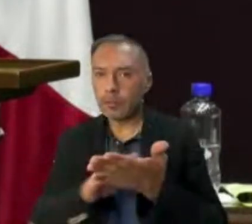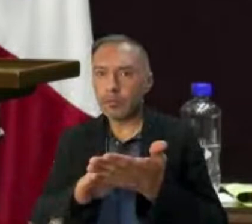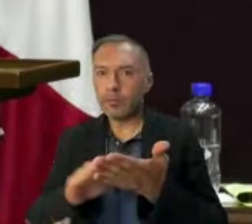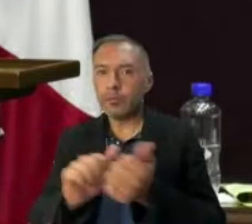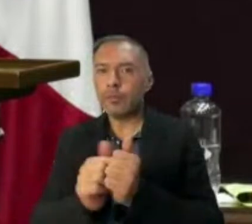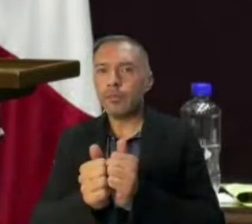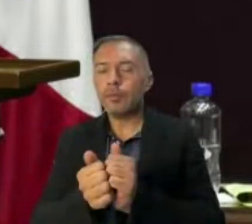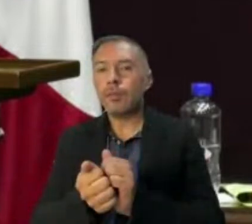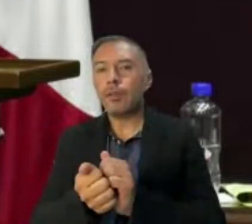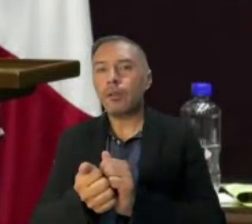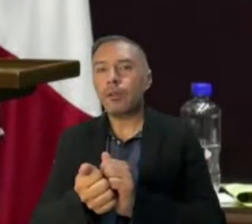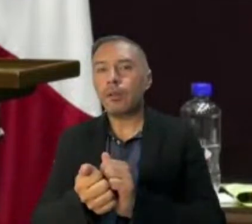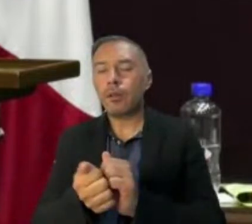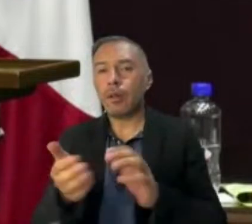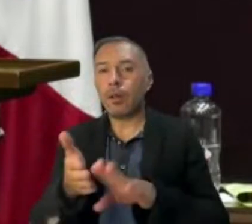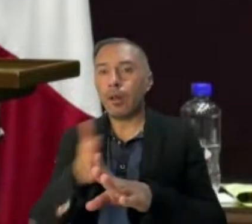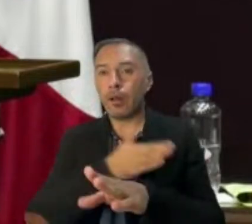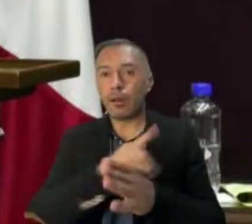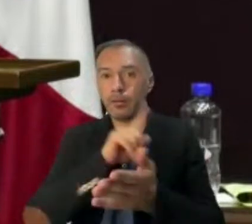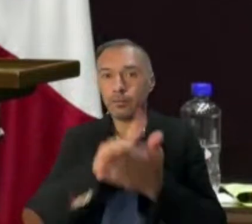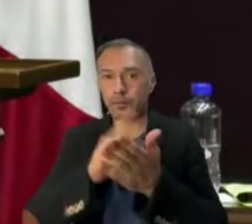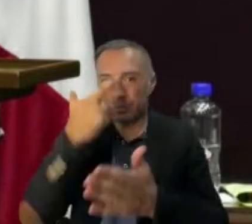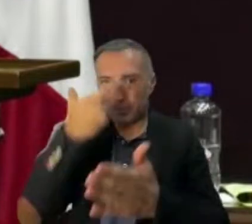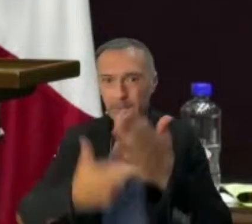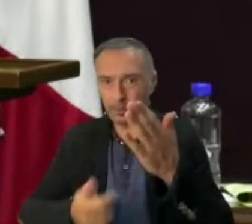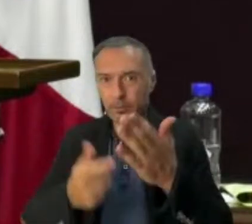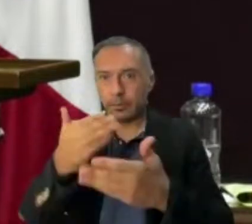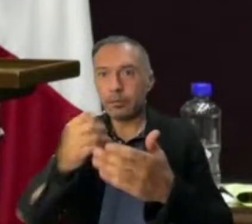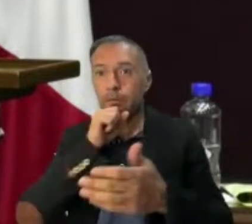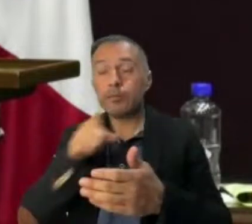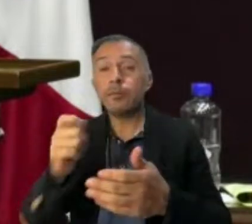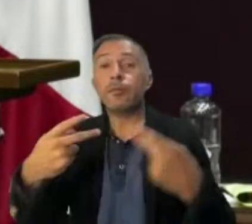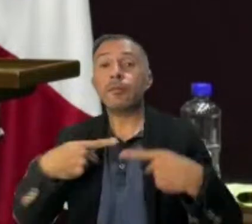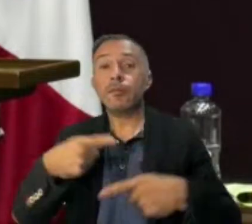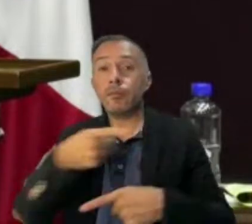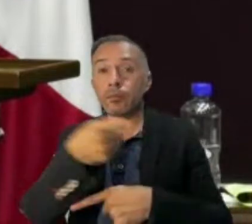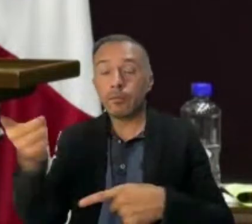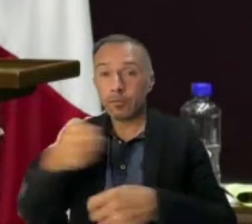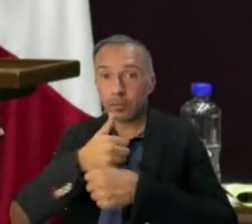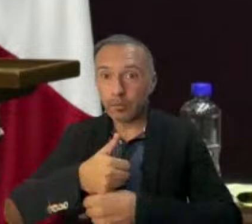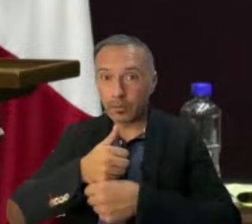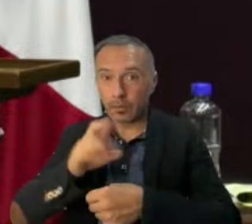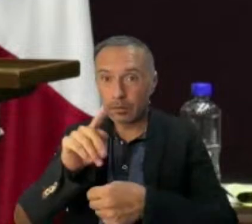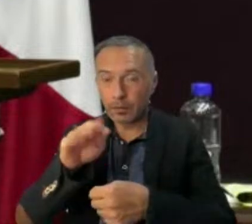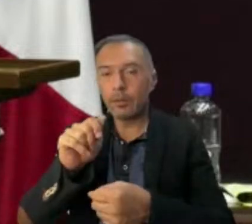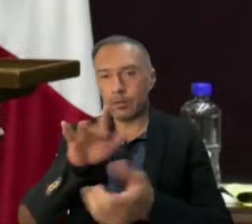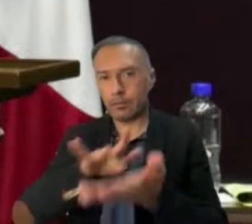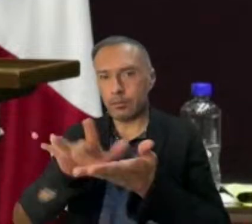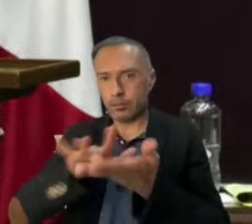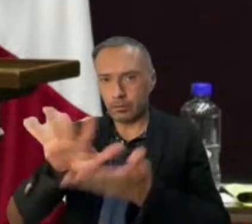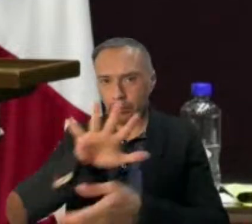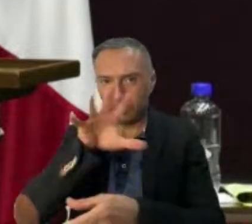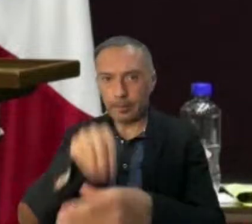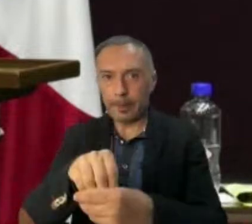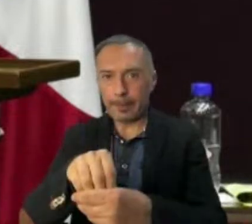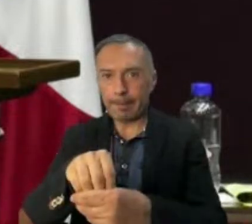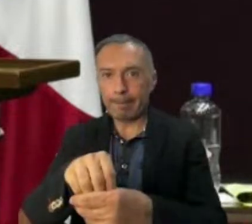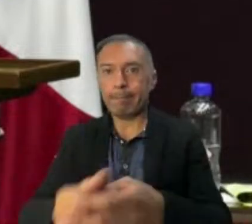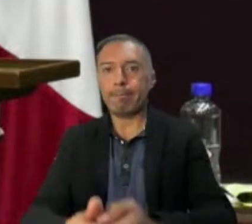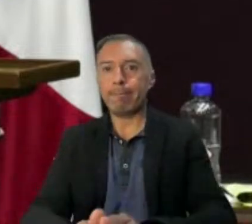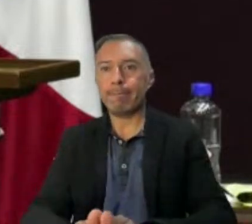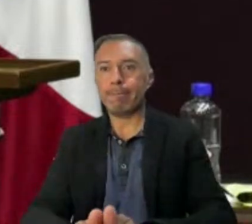la situación previa al delito y proporcionando apoyo integral a sus víctimas. También el reconocimiento